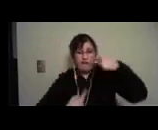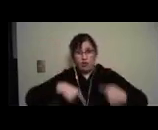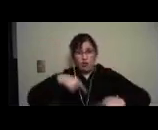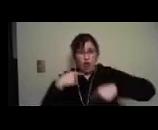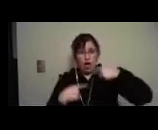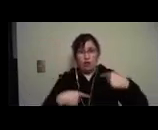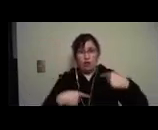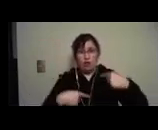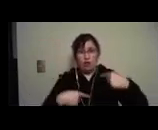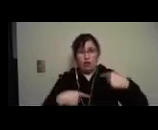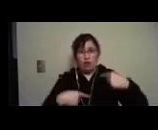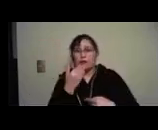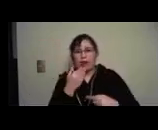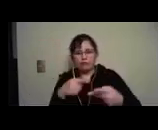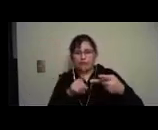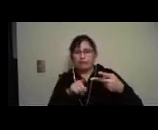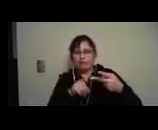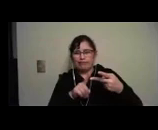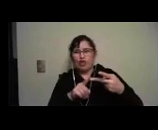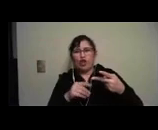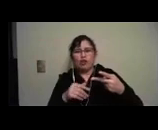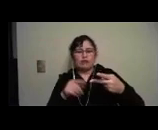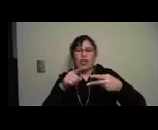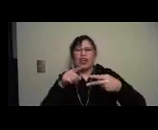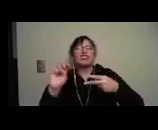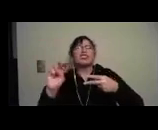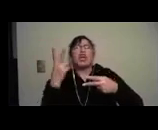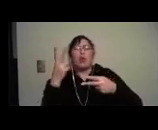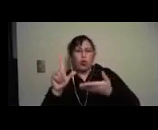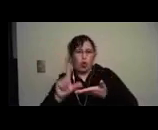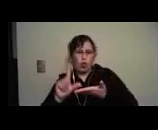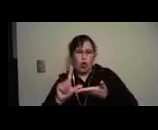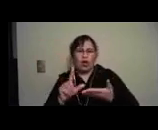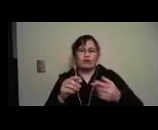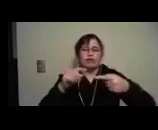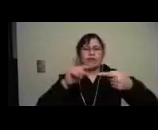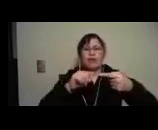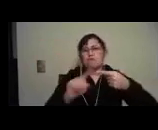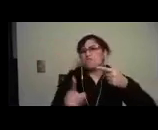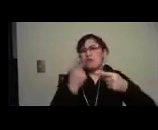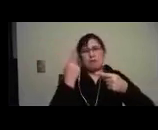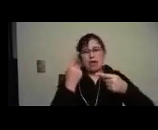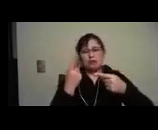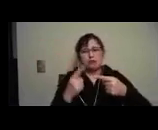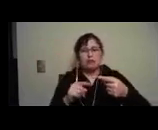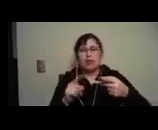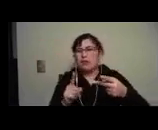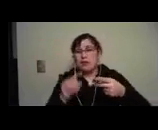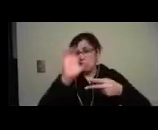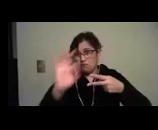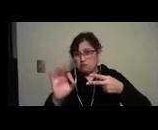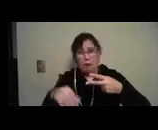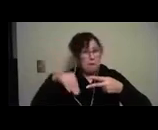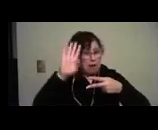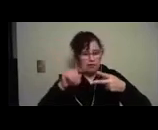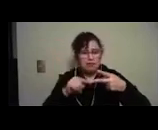menos en los reportes que se obtiene en la literatura internacional y los reportes que se hacen además